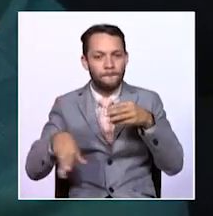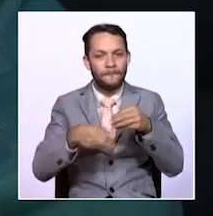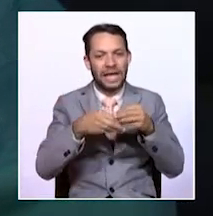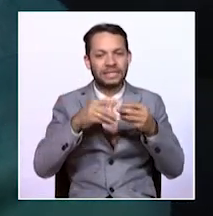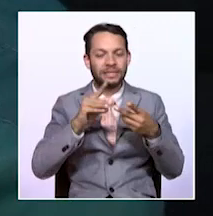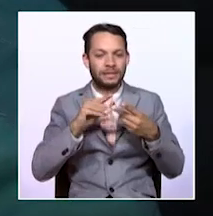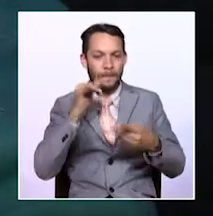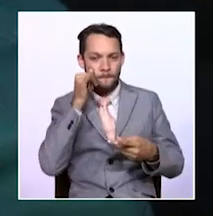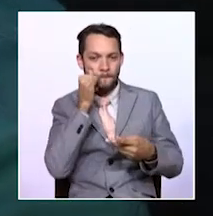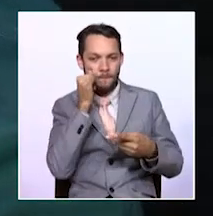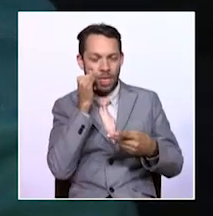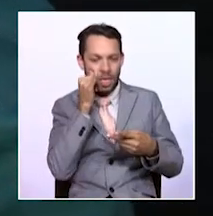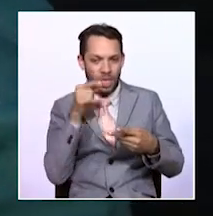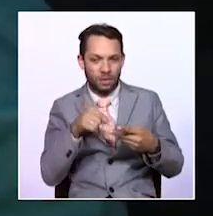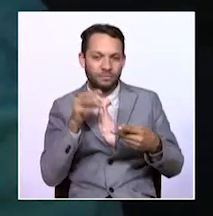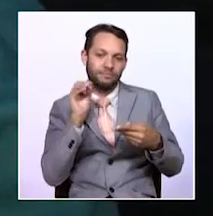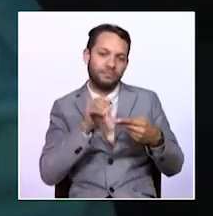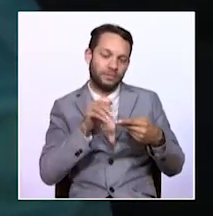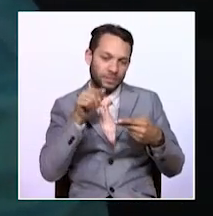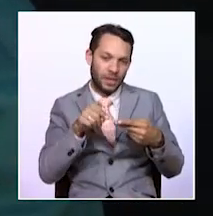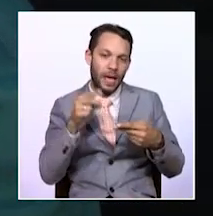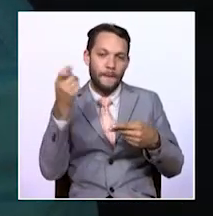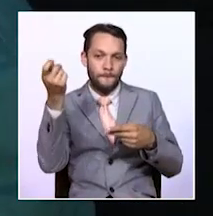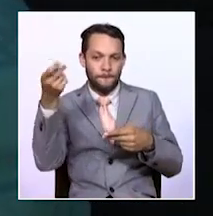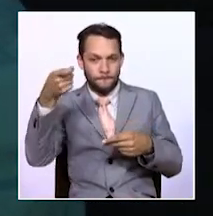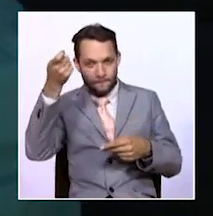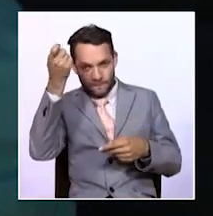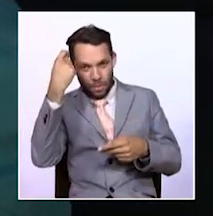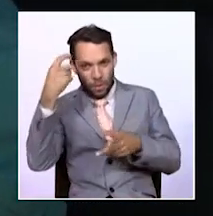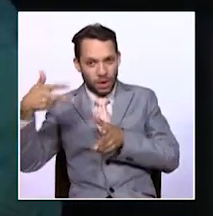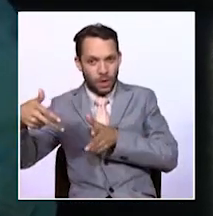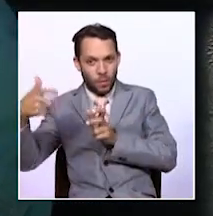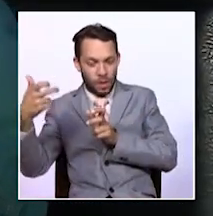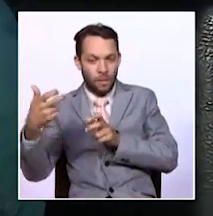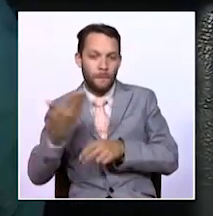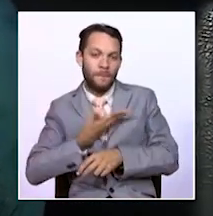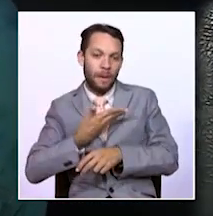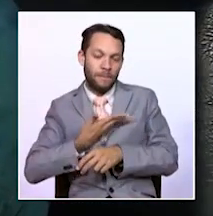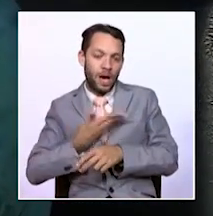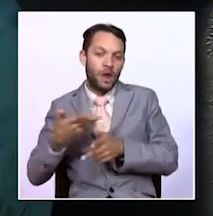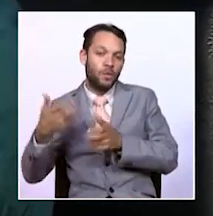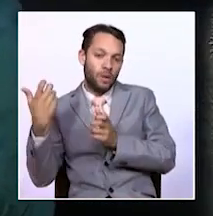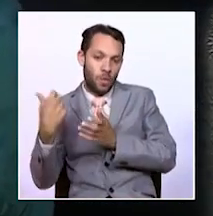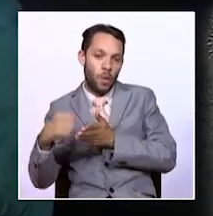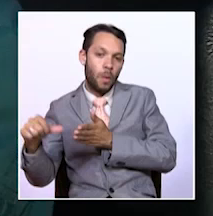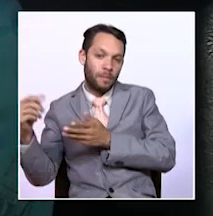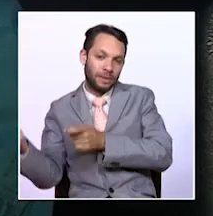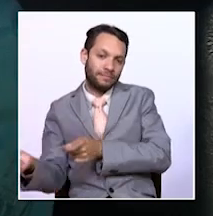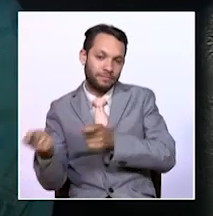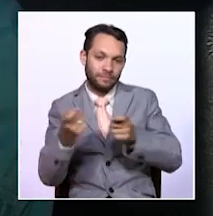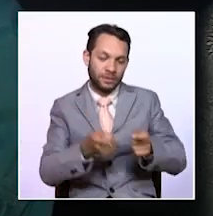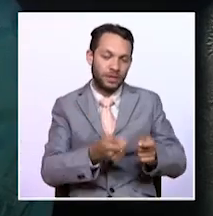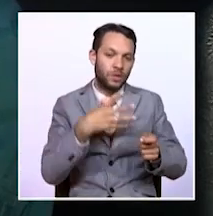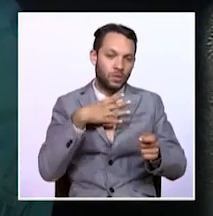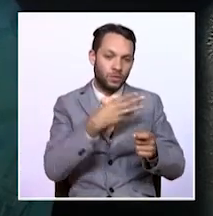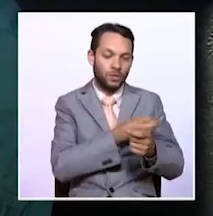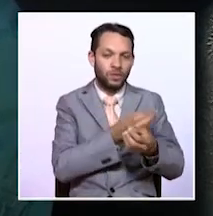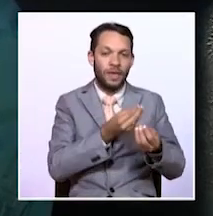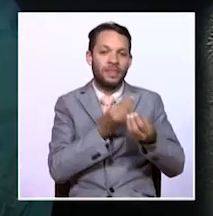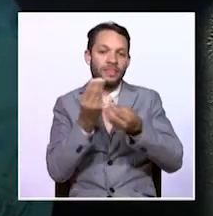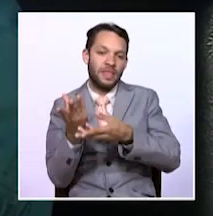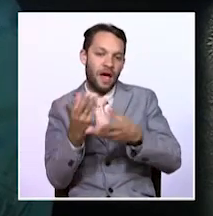quedar grabados en la memoria que trae la mamá. Algo que queremos también contarles, que